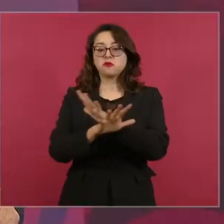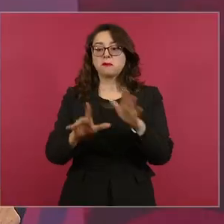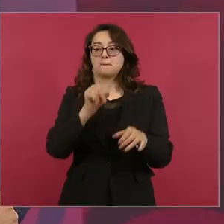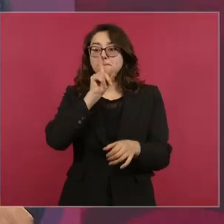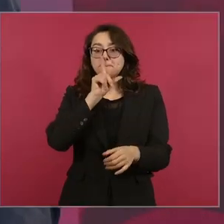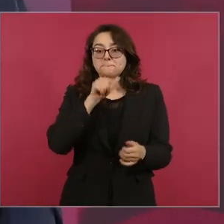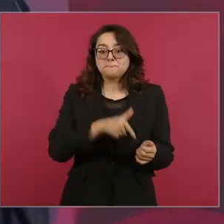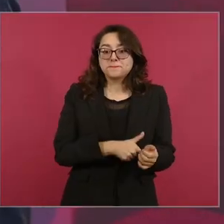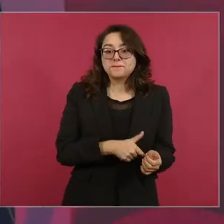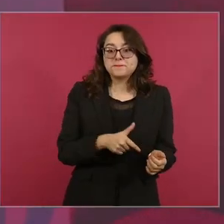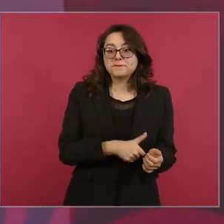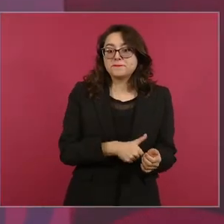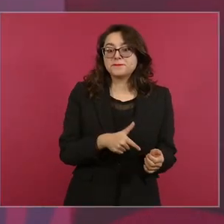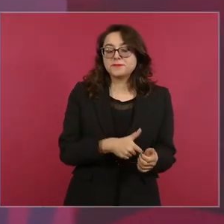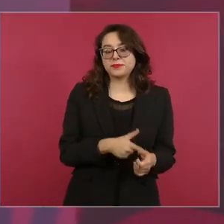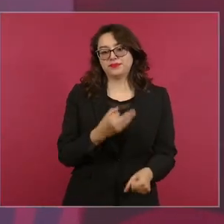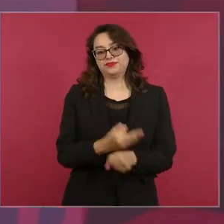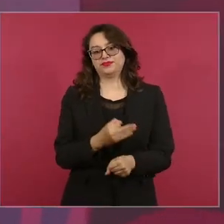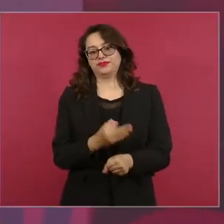Sabían